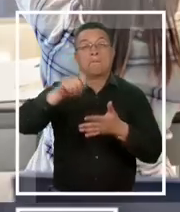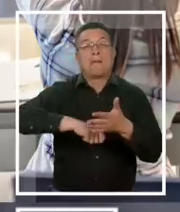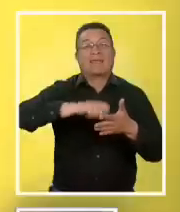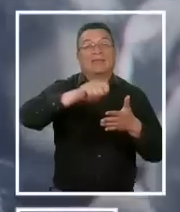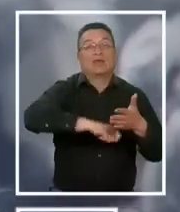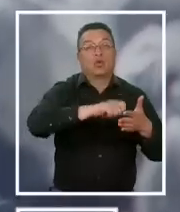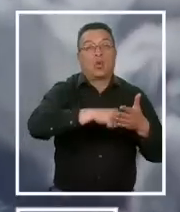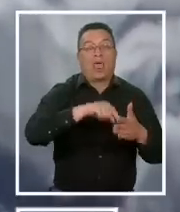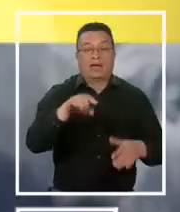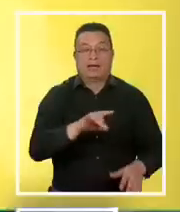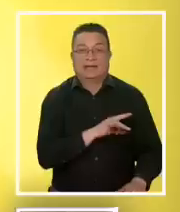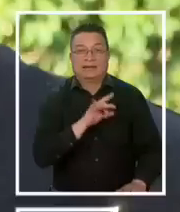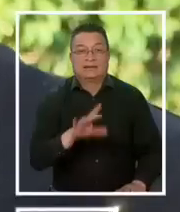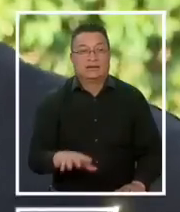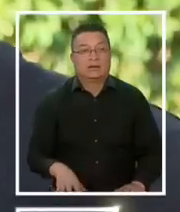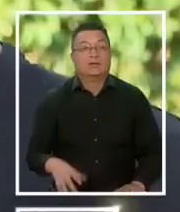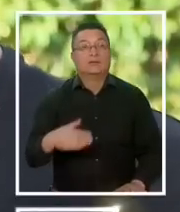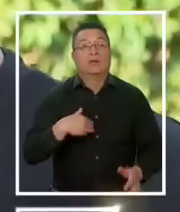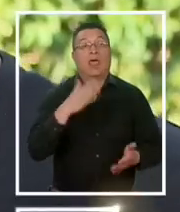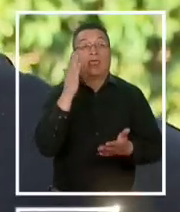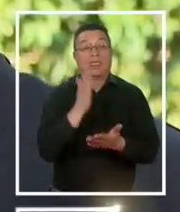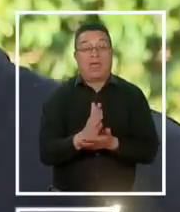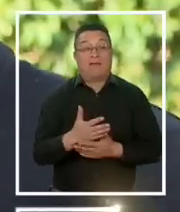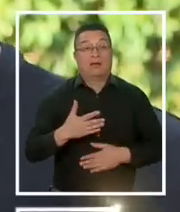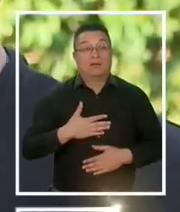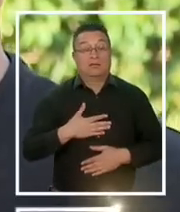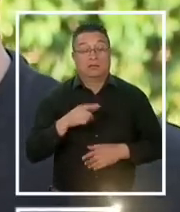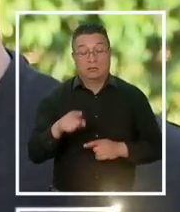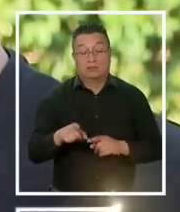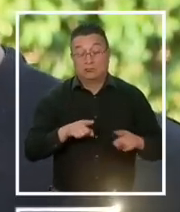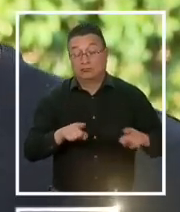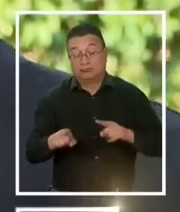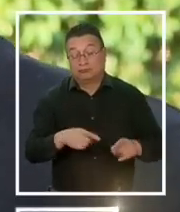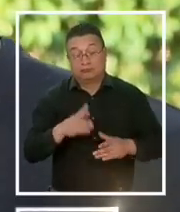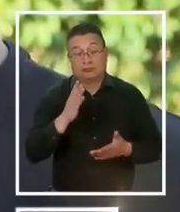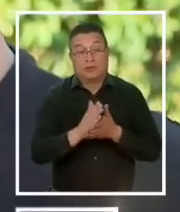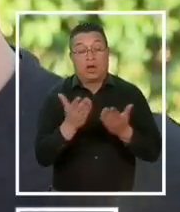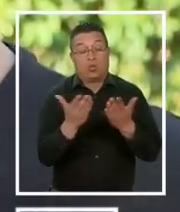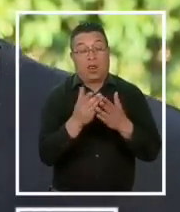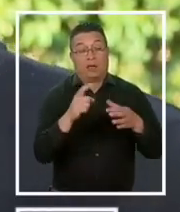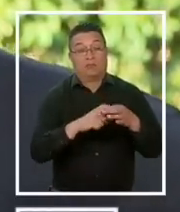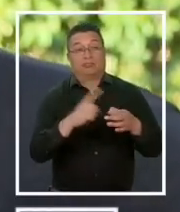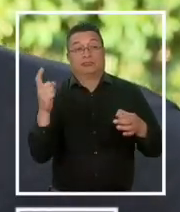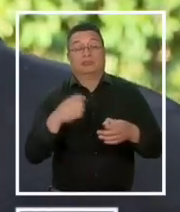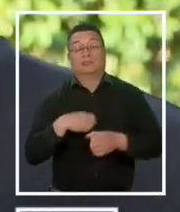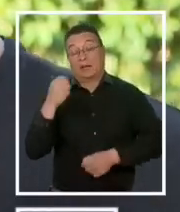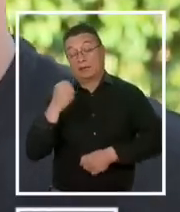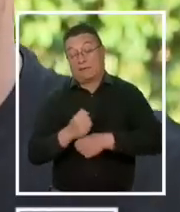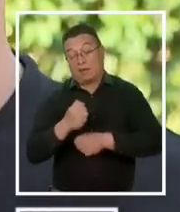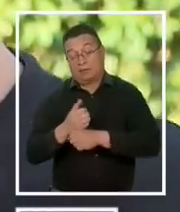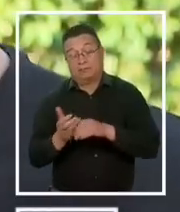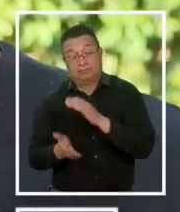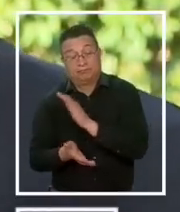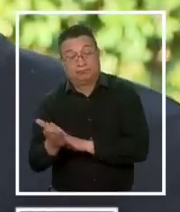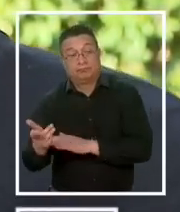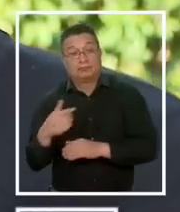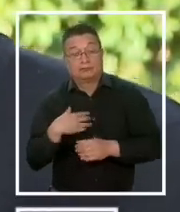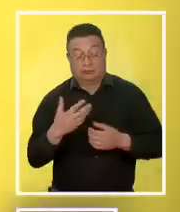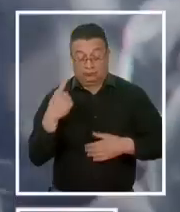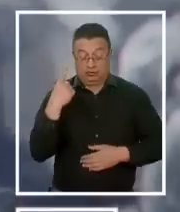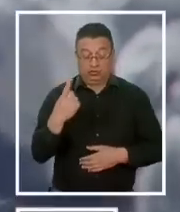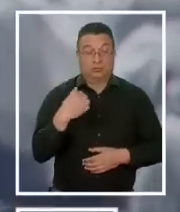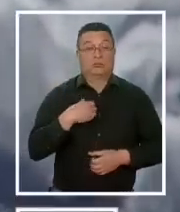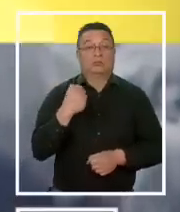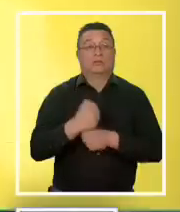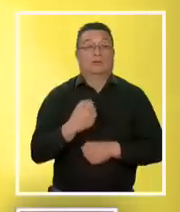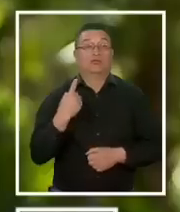del país y tuve que tomar esas acciones y dejar el colegio y ponerme a trabajar y depender de